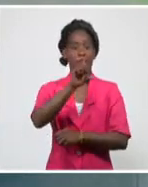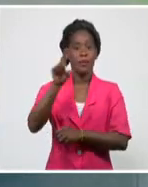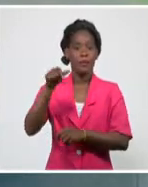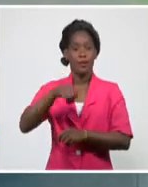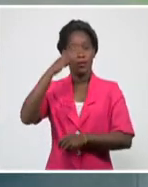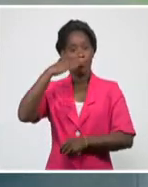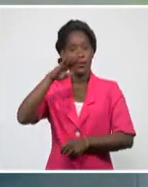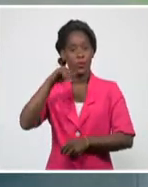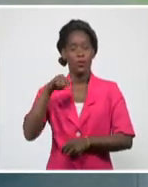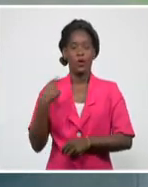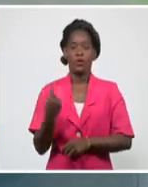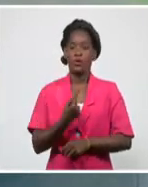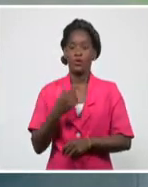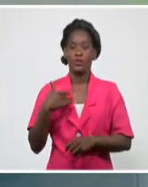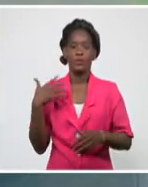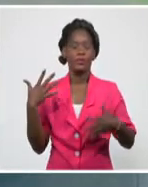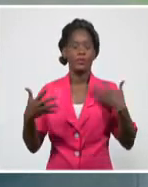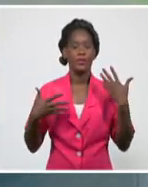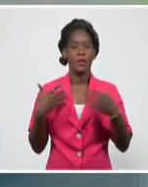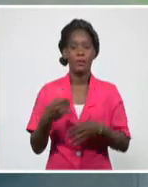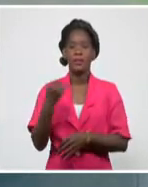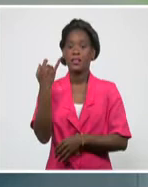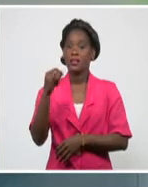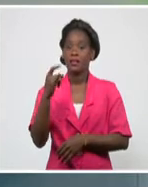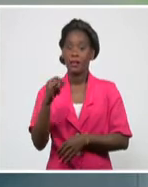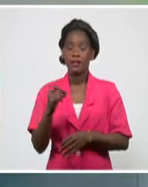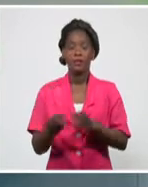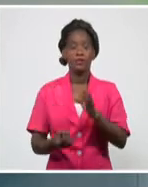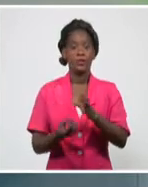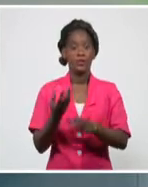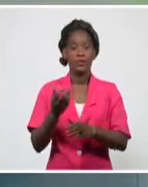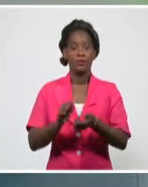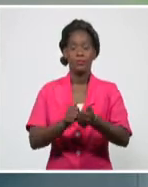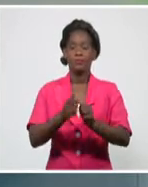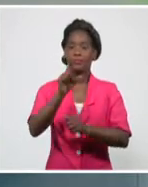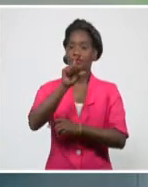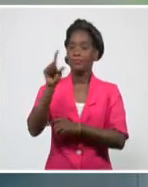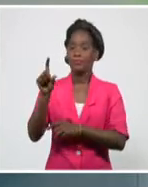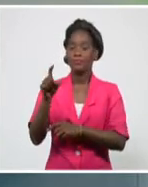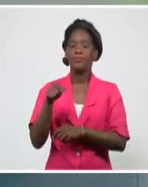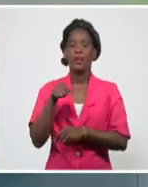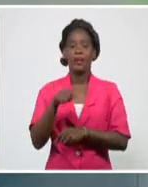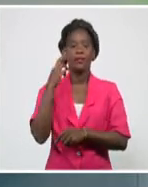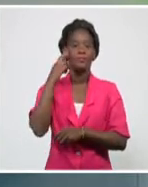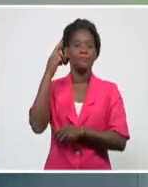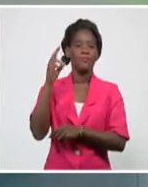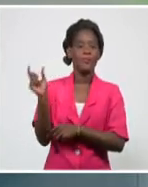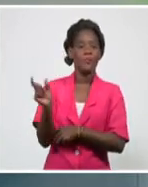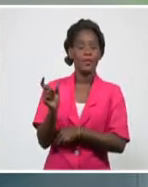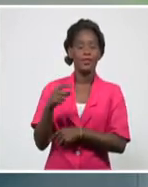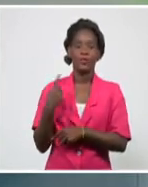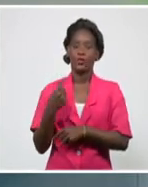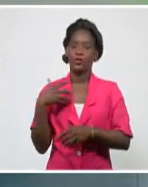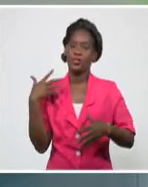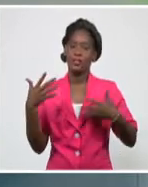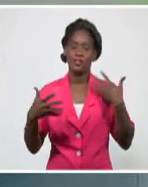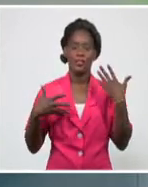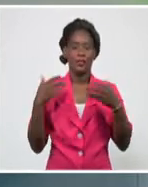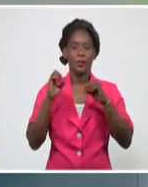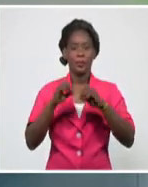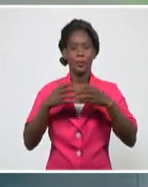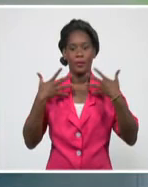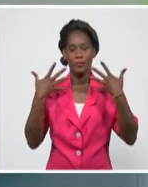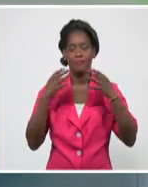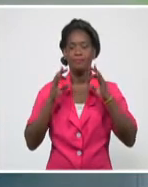encuentra de fiesta por la celebración del 60 aniversario de la creación del INDER y ello fue motivo para reconocer esta mañana a la EPEF Manuel